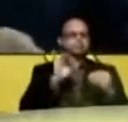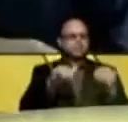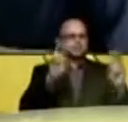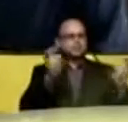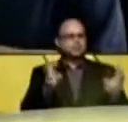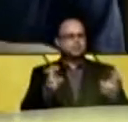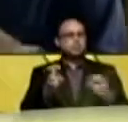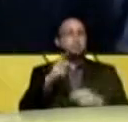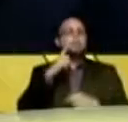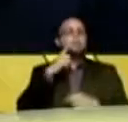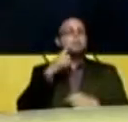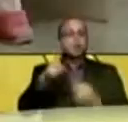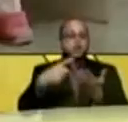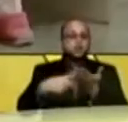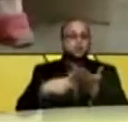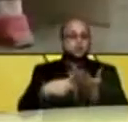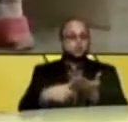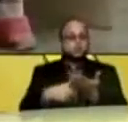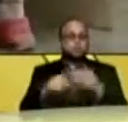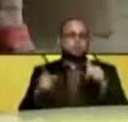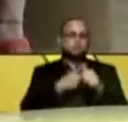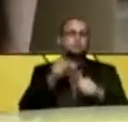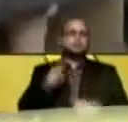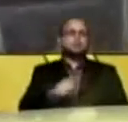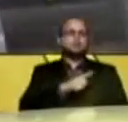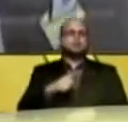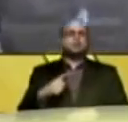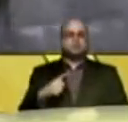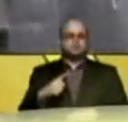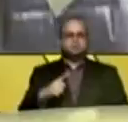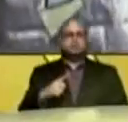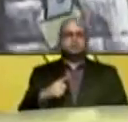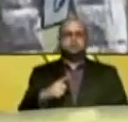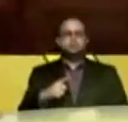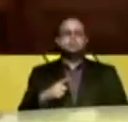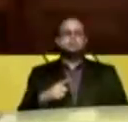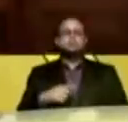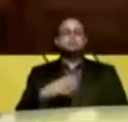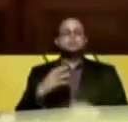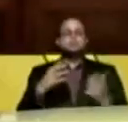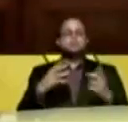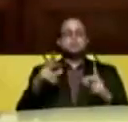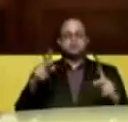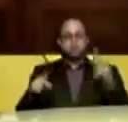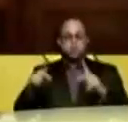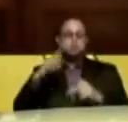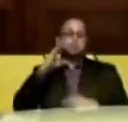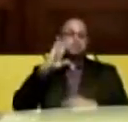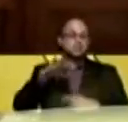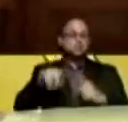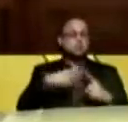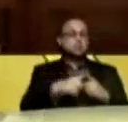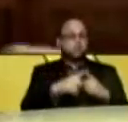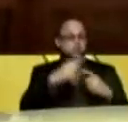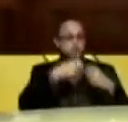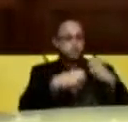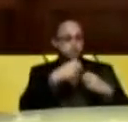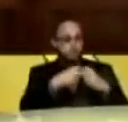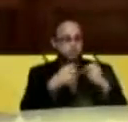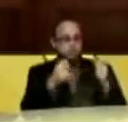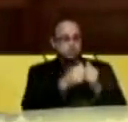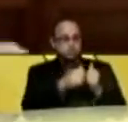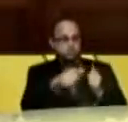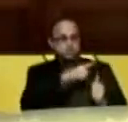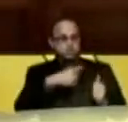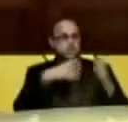tú tienes que legislar y el pueblo tú sabes que cuando ha habido los hechos con legisladores vuelve a traer el